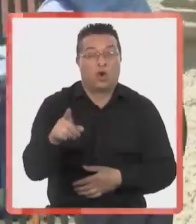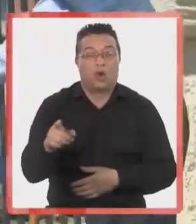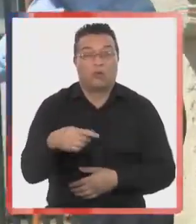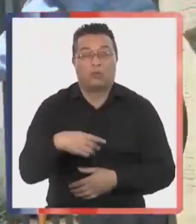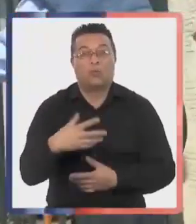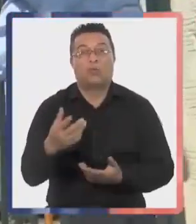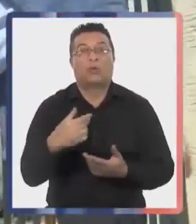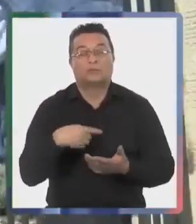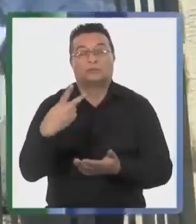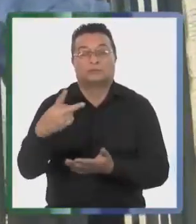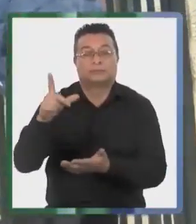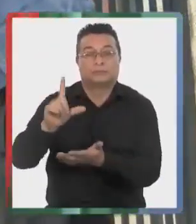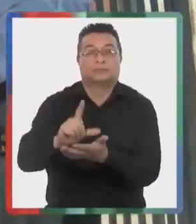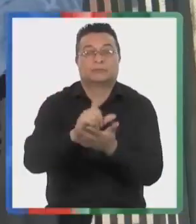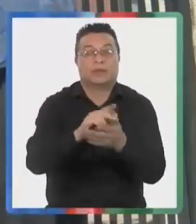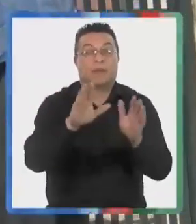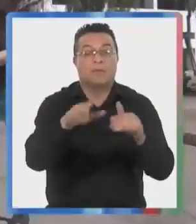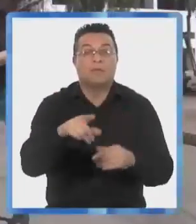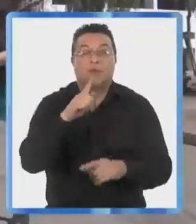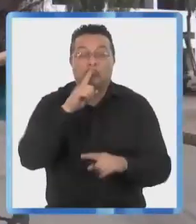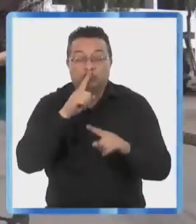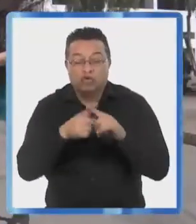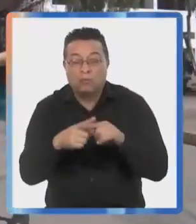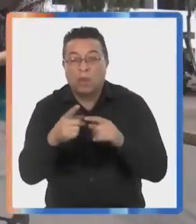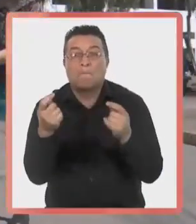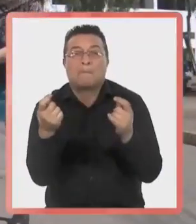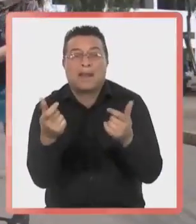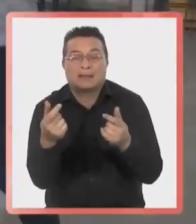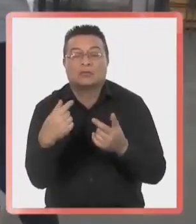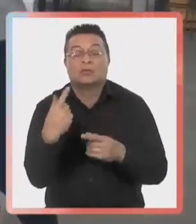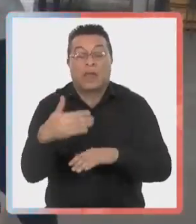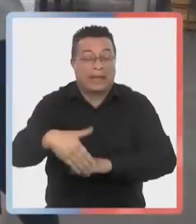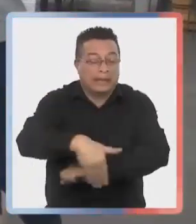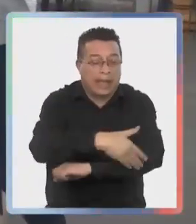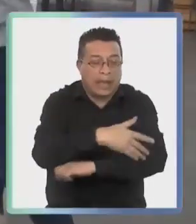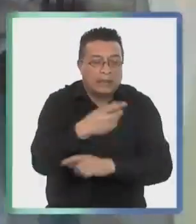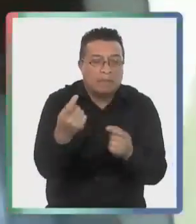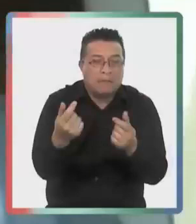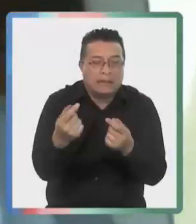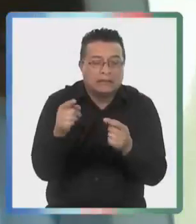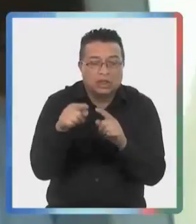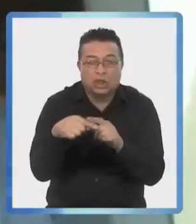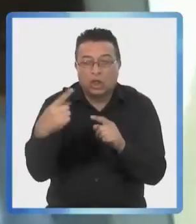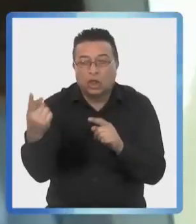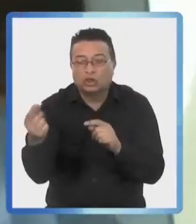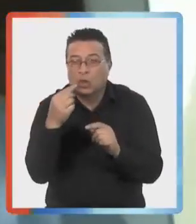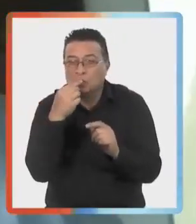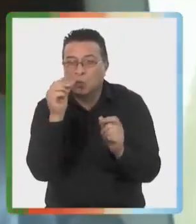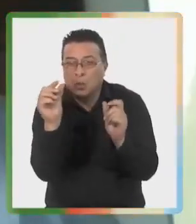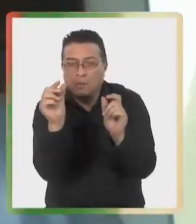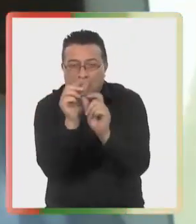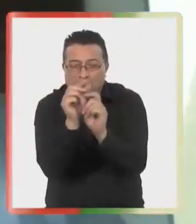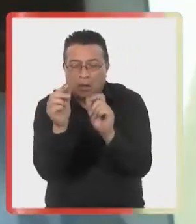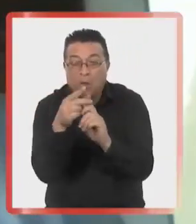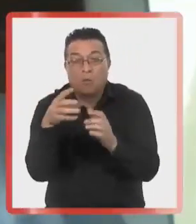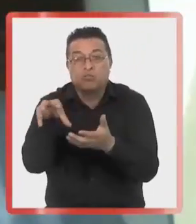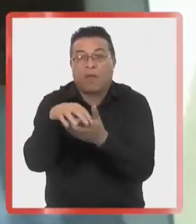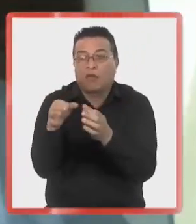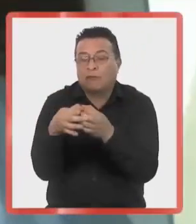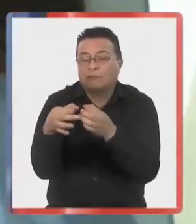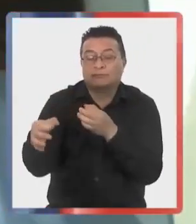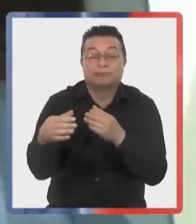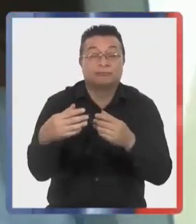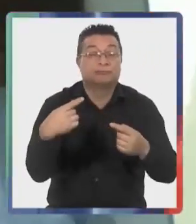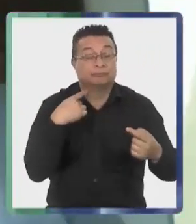tenían 2 localidades con el mismo nombre, o con nombres parecidos, una calle y el otro era una pequeña pueblito,